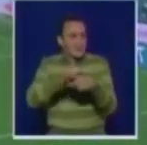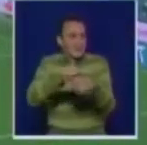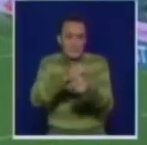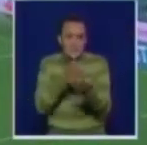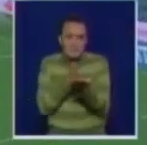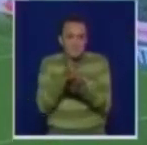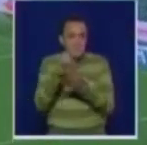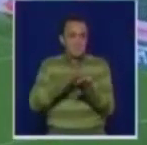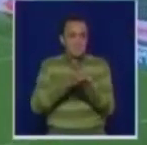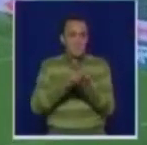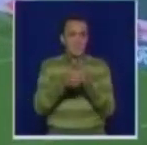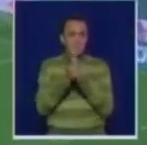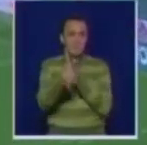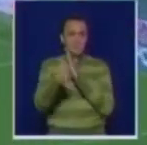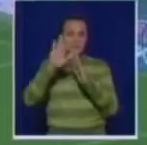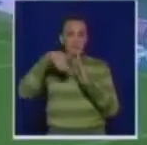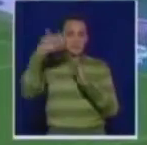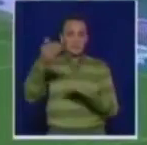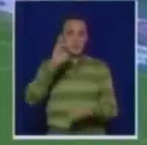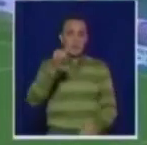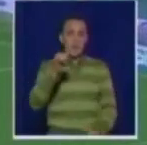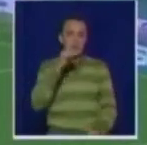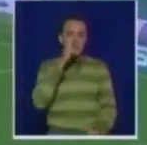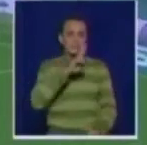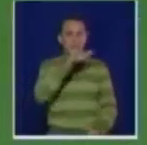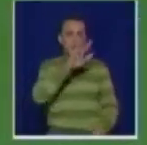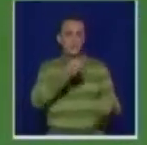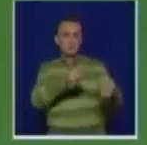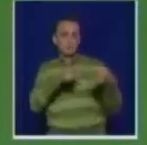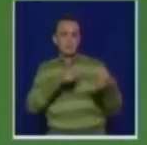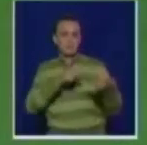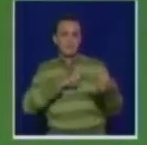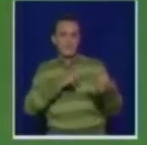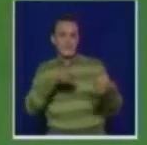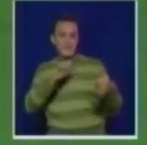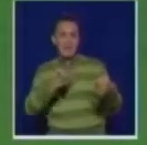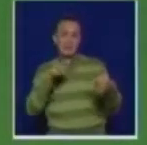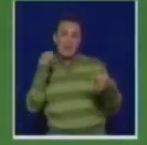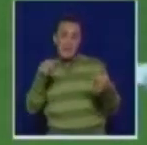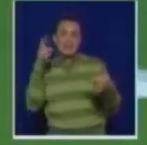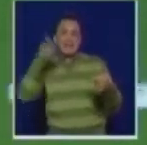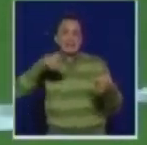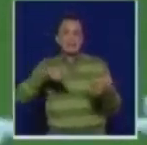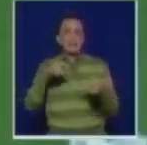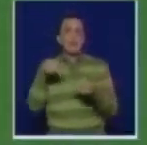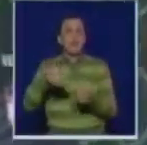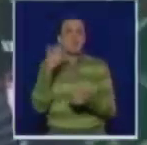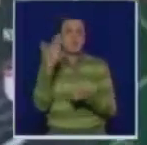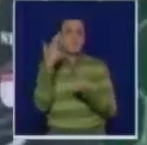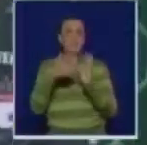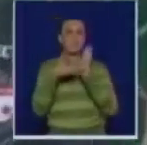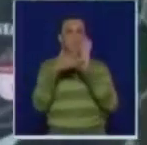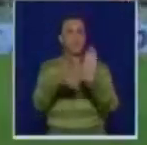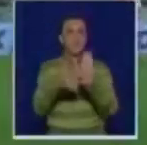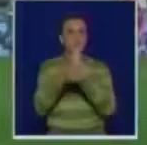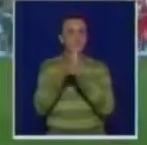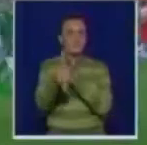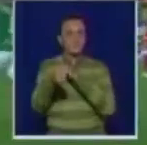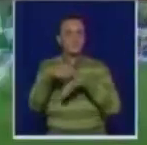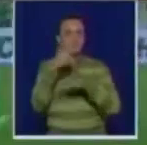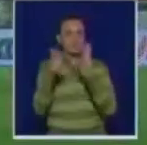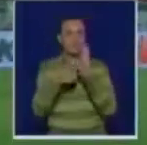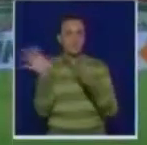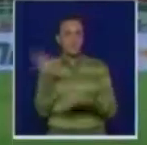Fe. El próximo jueves, frente a Nacional, habrá una magnífica oportunidad para que el Cali repita lo que vimos frente al cuadro capitalino, en donde